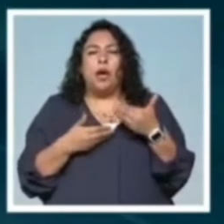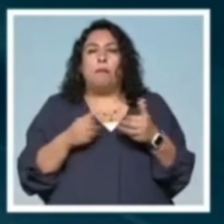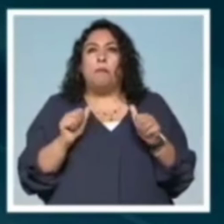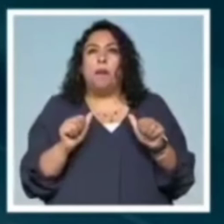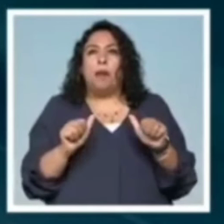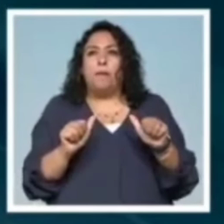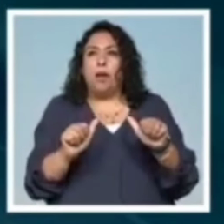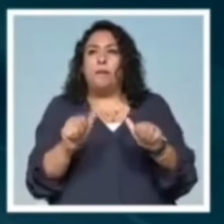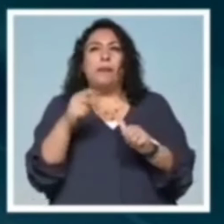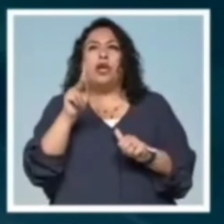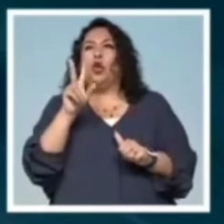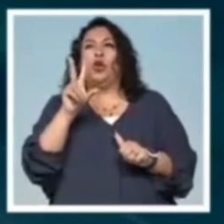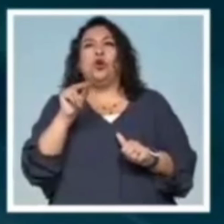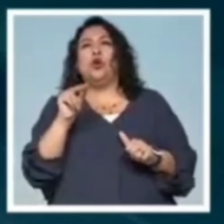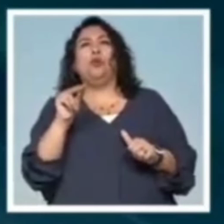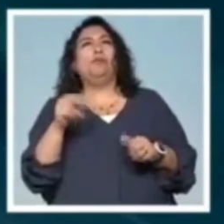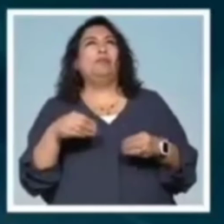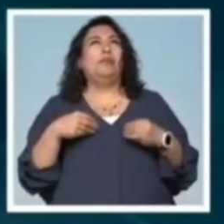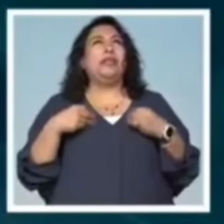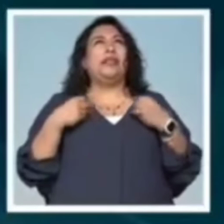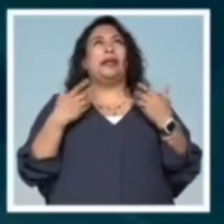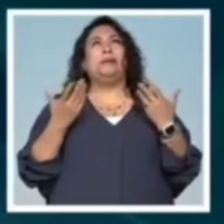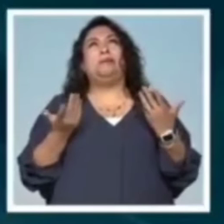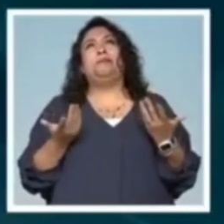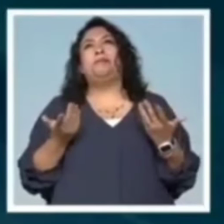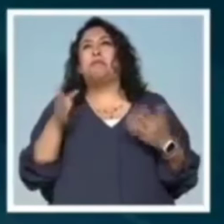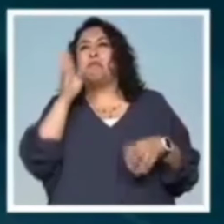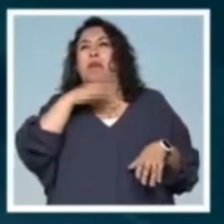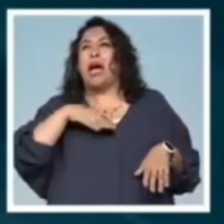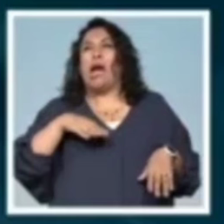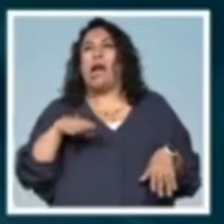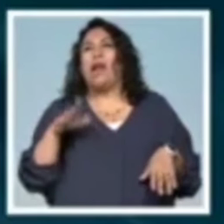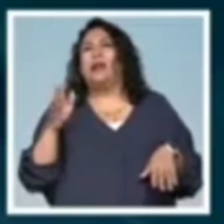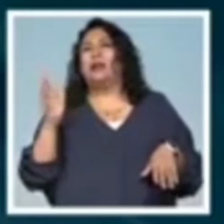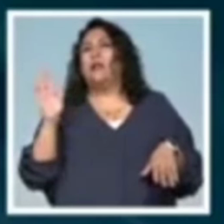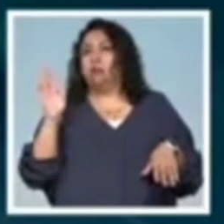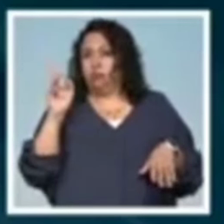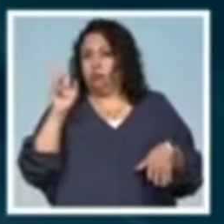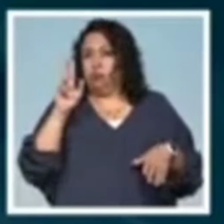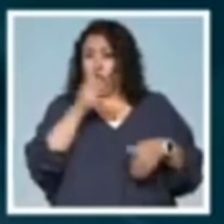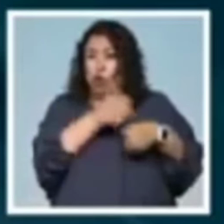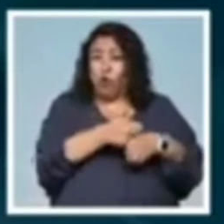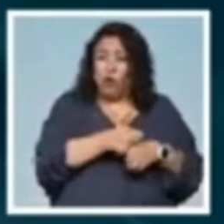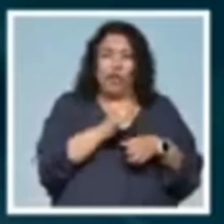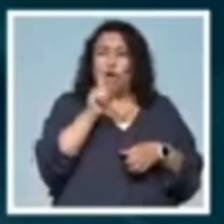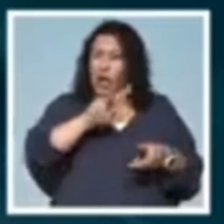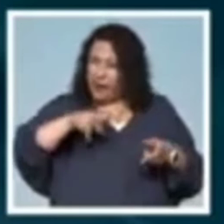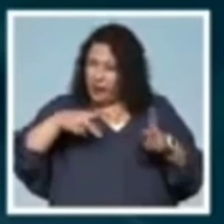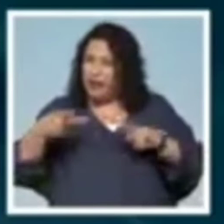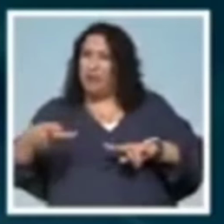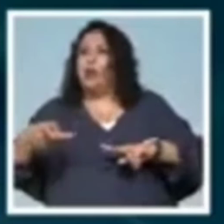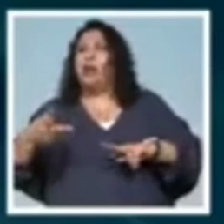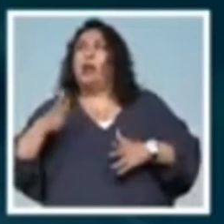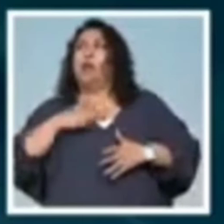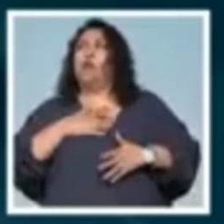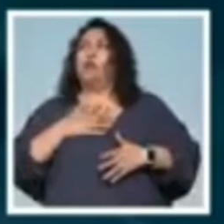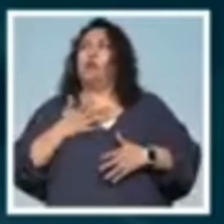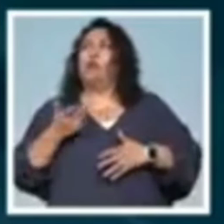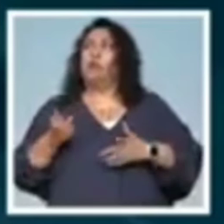la supervivencia, pero no la supervivencia mal, ¿no? Sino de la que sufre, sino la supervivencia de, esto me